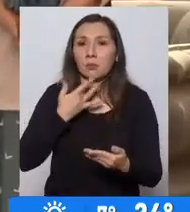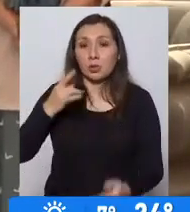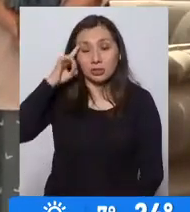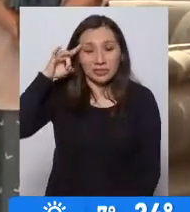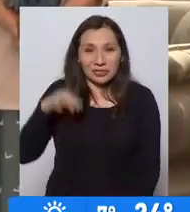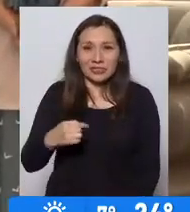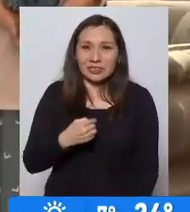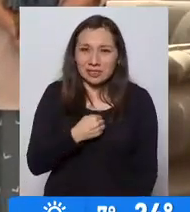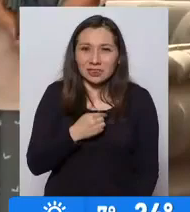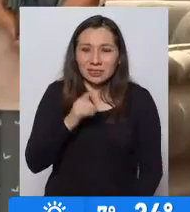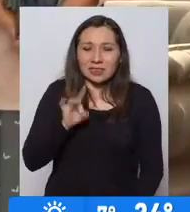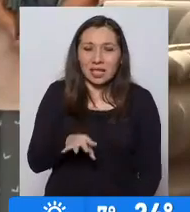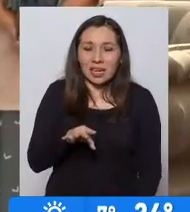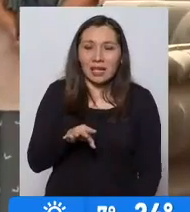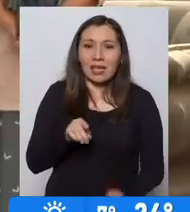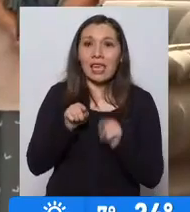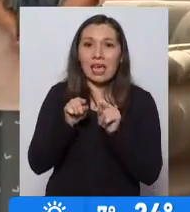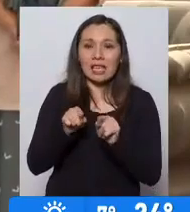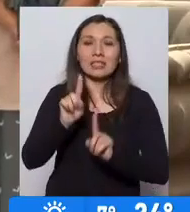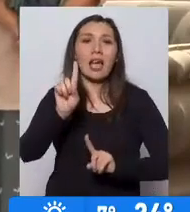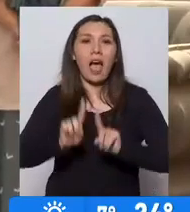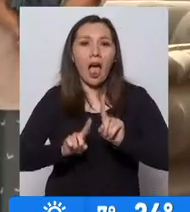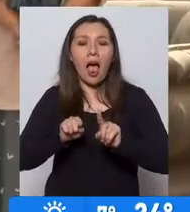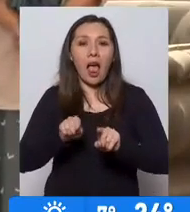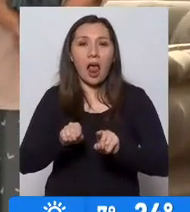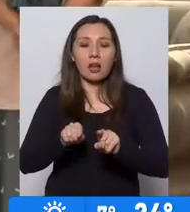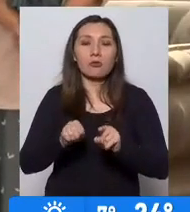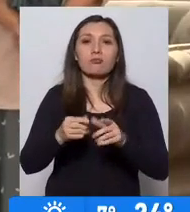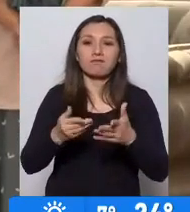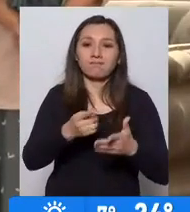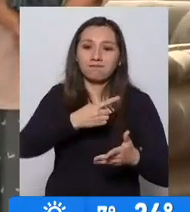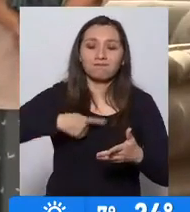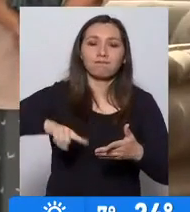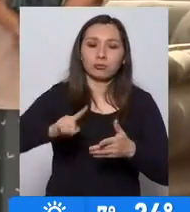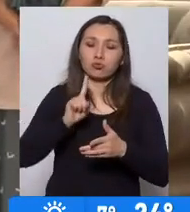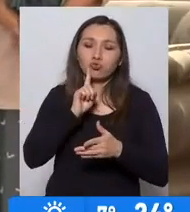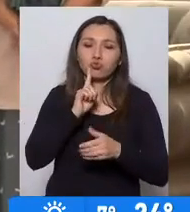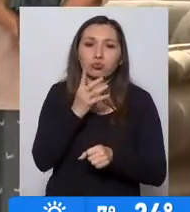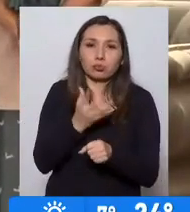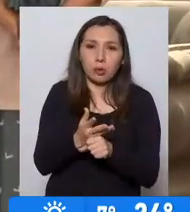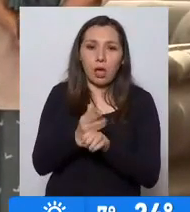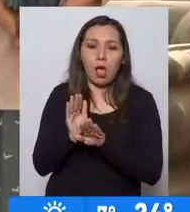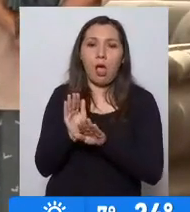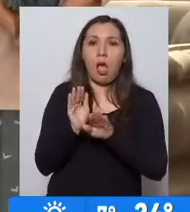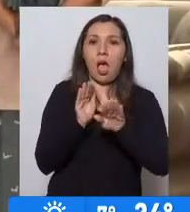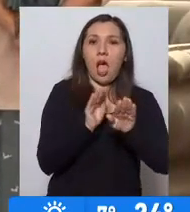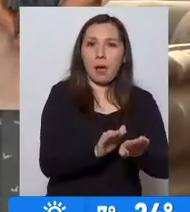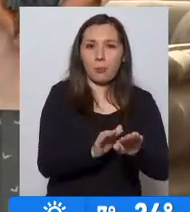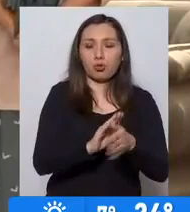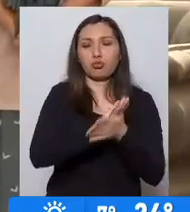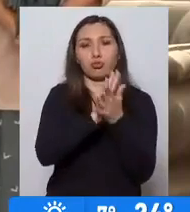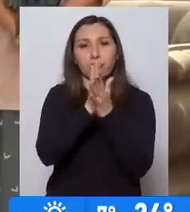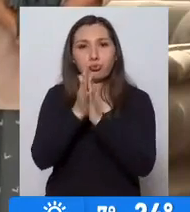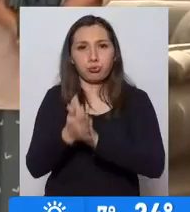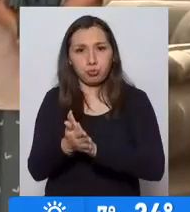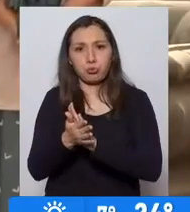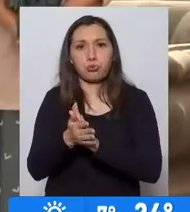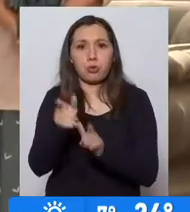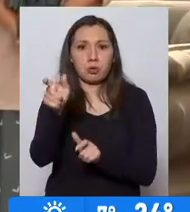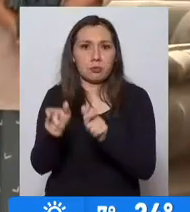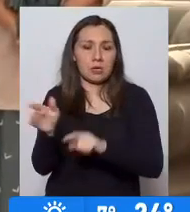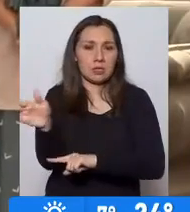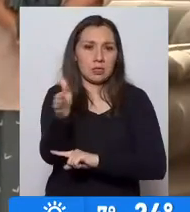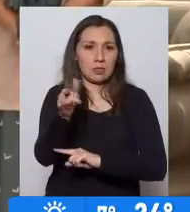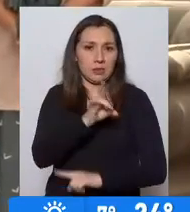sé que eso es algo en lo cual vamos a contar con el respaldo y apoyo de todos nuestros